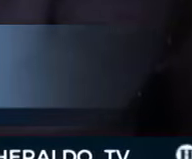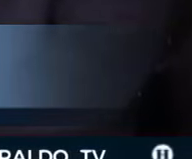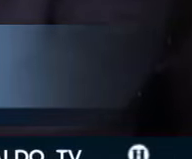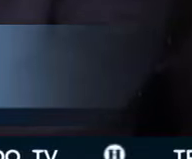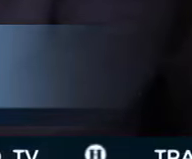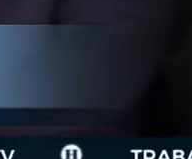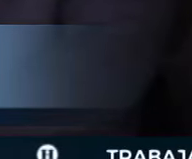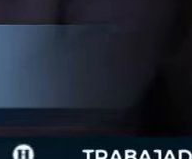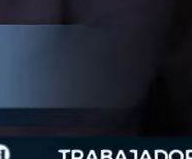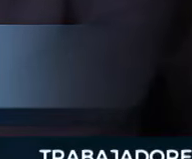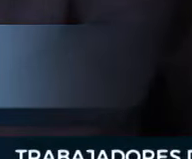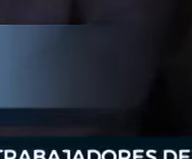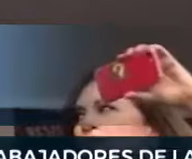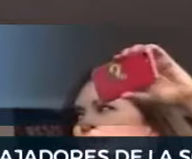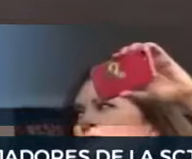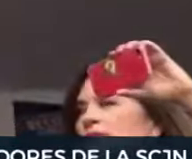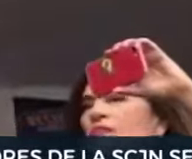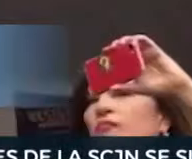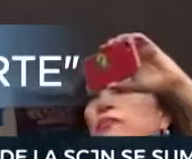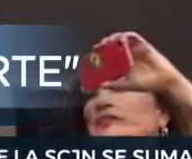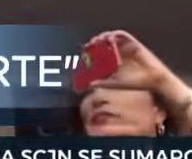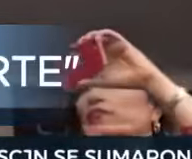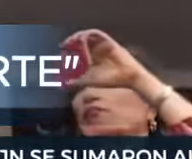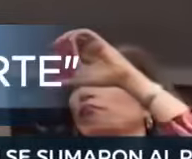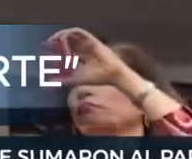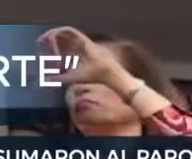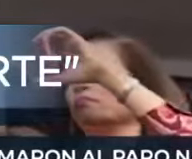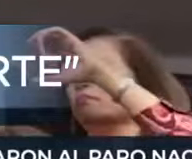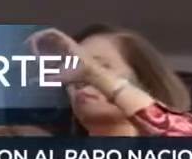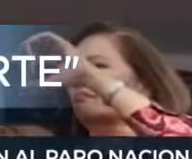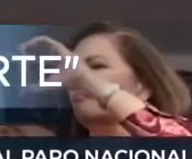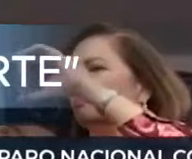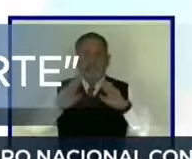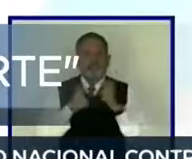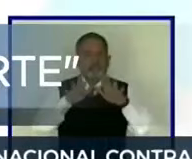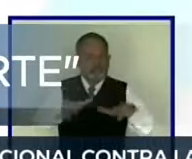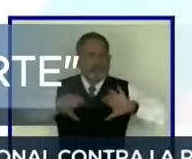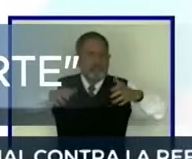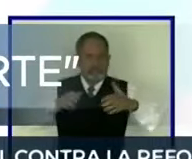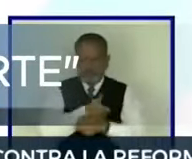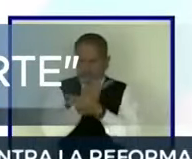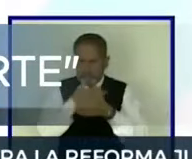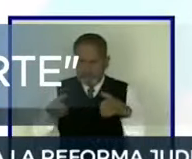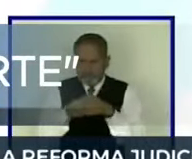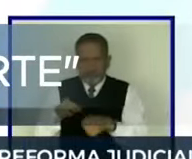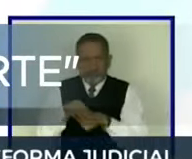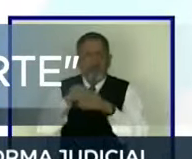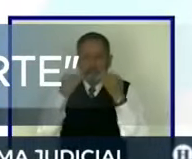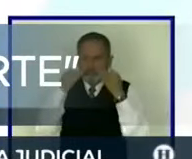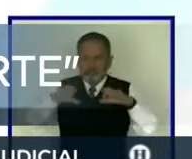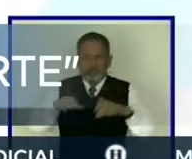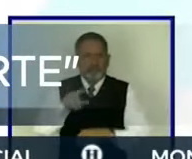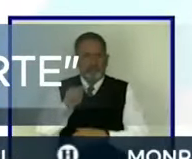bajas, he sentido mucha frustración, para nadie es cómodo enfrentarse al Estado, a las instituciones, a la Fiscalía